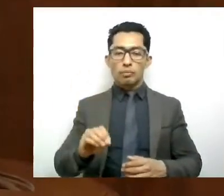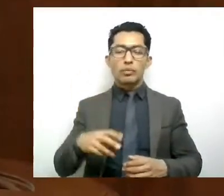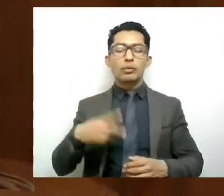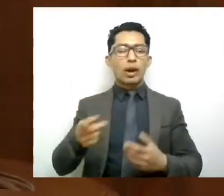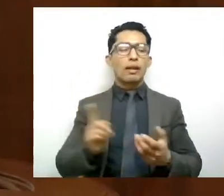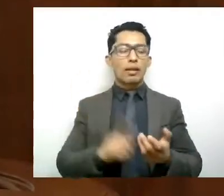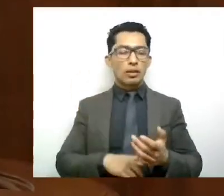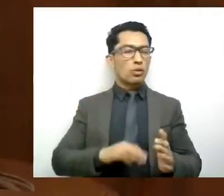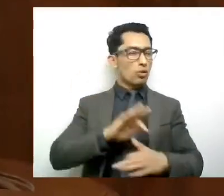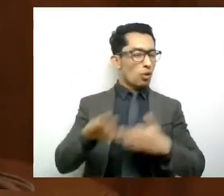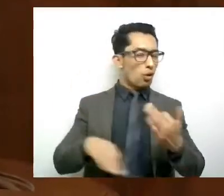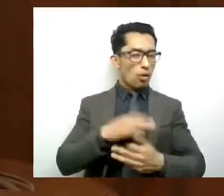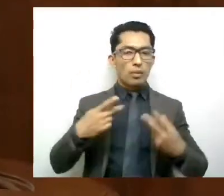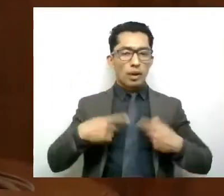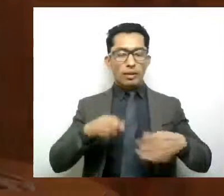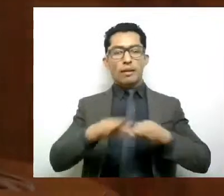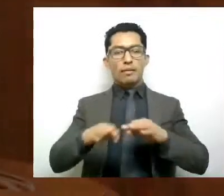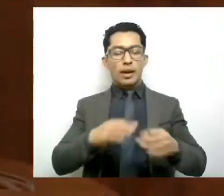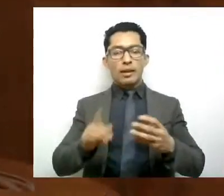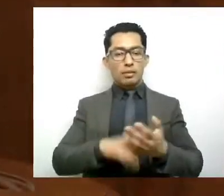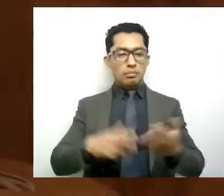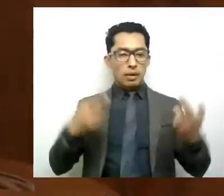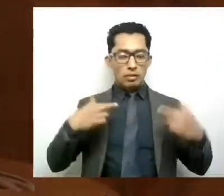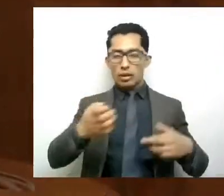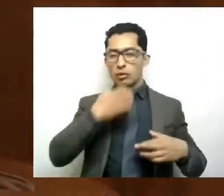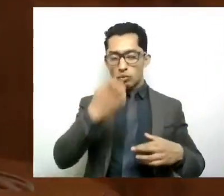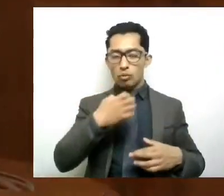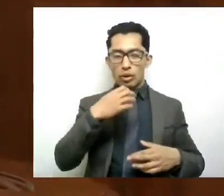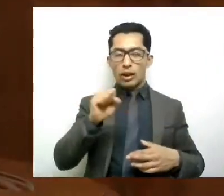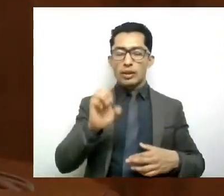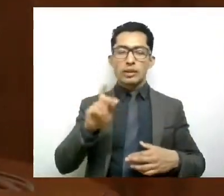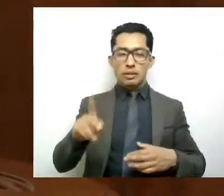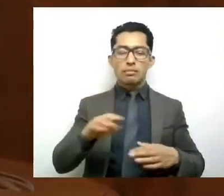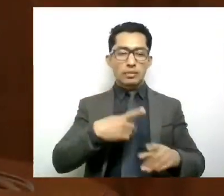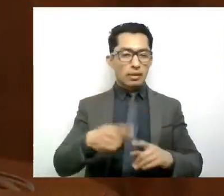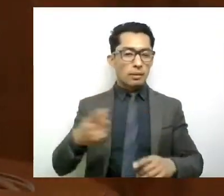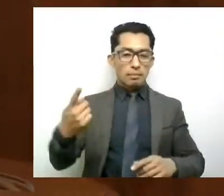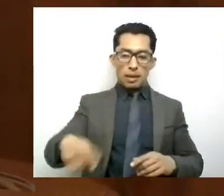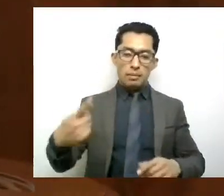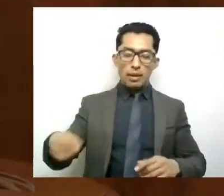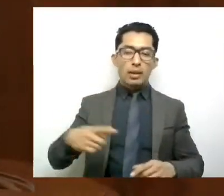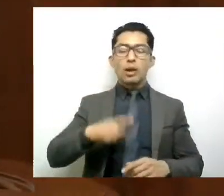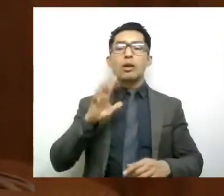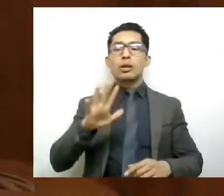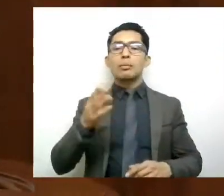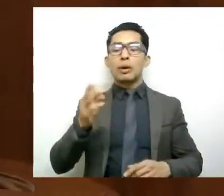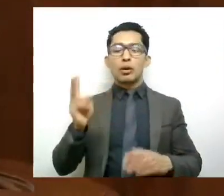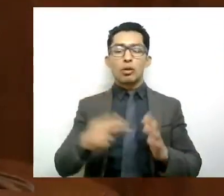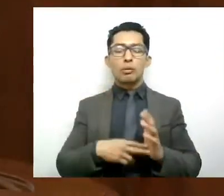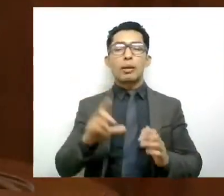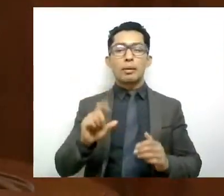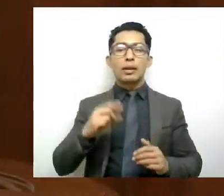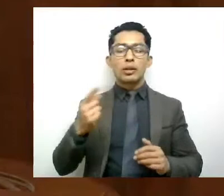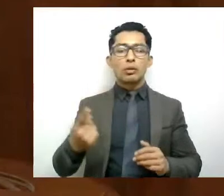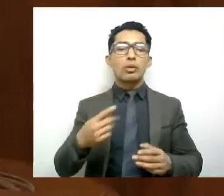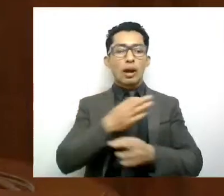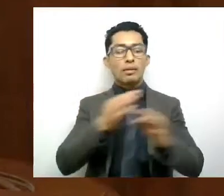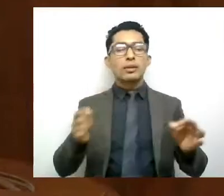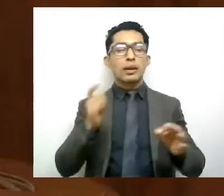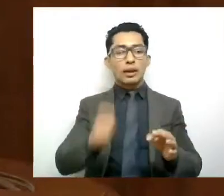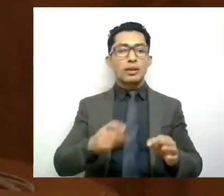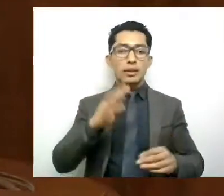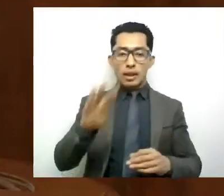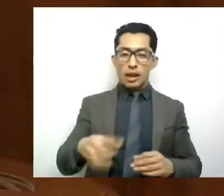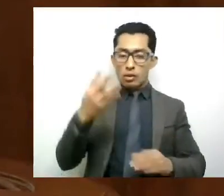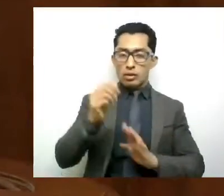los trabajadores de la educación, dio a conocer el 5 de mayo del año 2021 que durante los 14 meses de